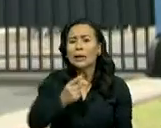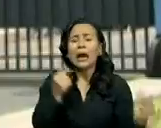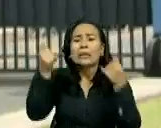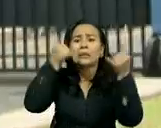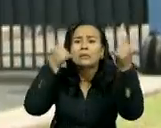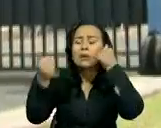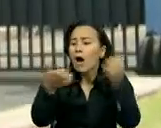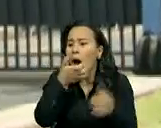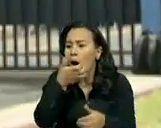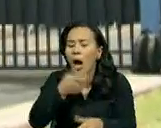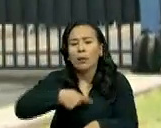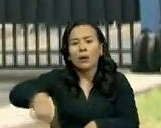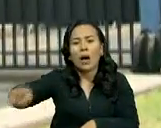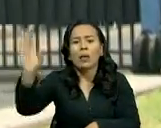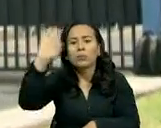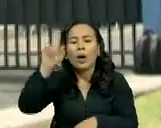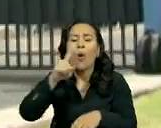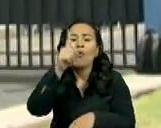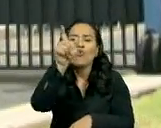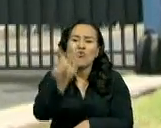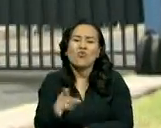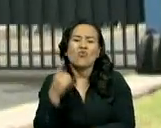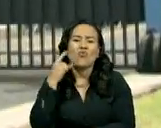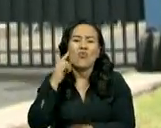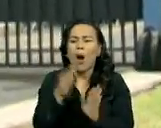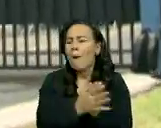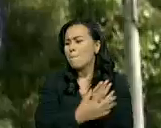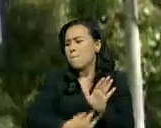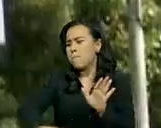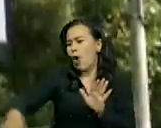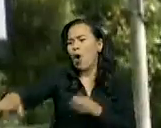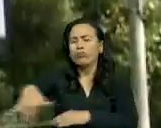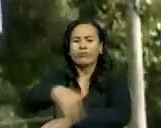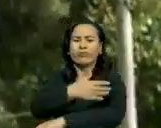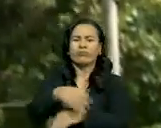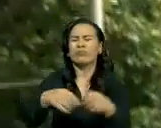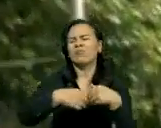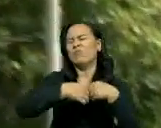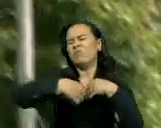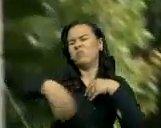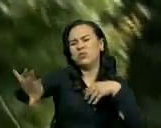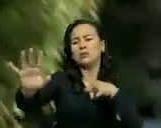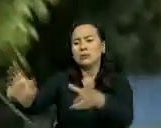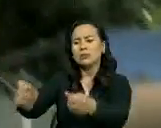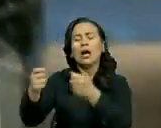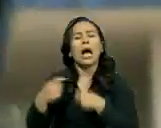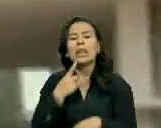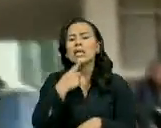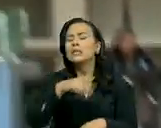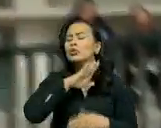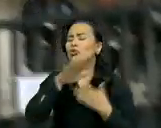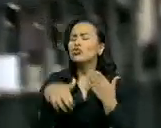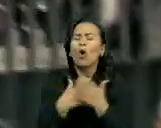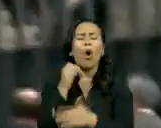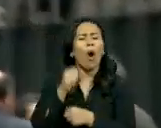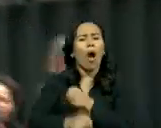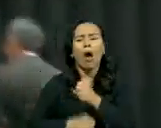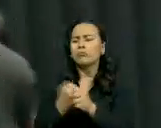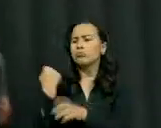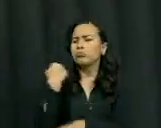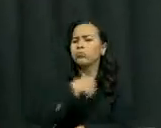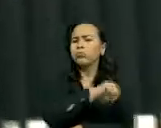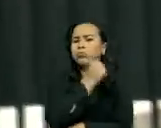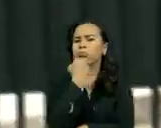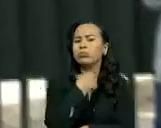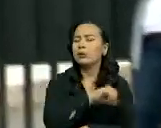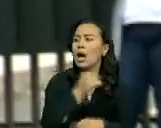Hasta el Departamento de Medicina Legal llegaron familiares de las víctimas. Aquí comentaron que viajaban todos los años y esta vez no fue la excepción.